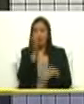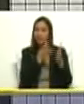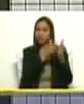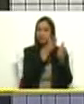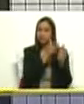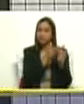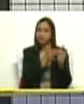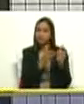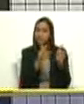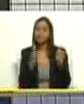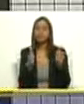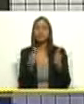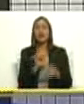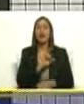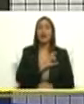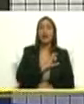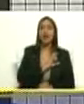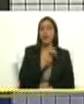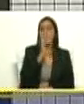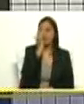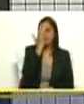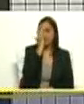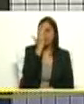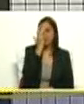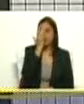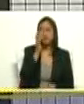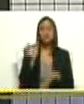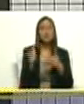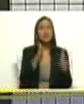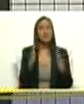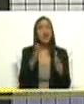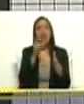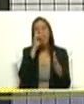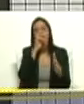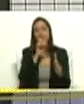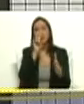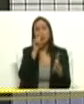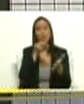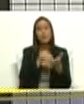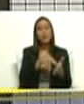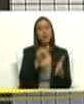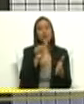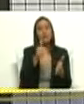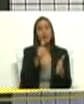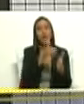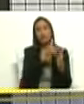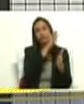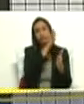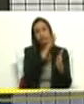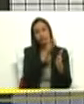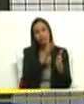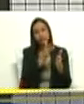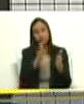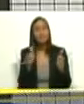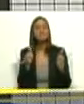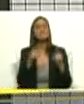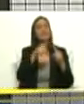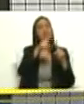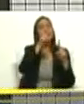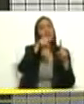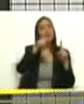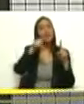y febreros vividos desde el año 2010 en número